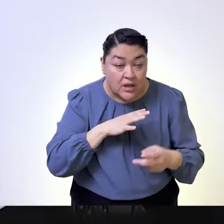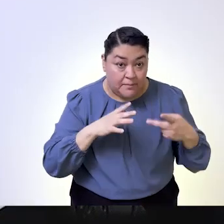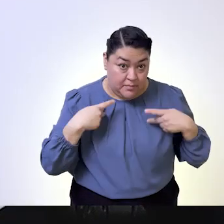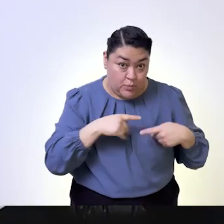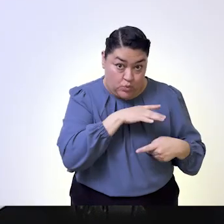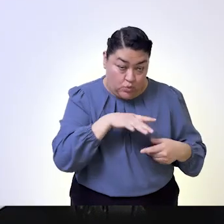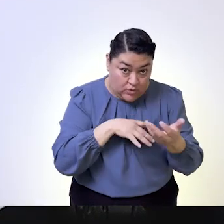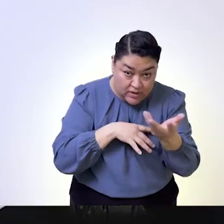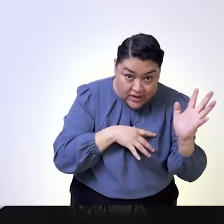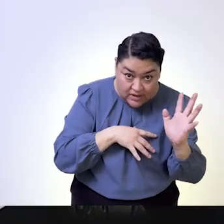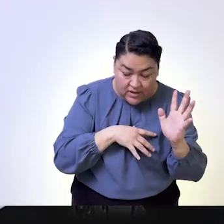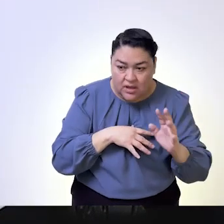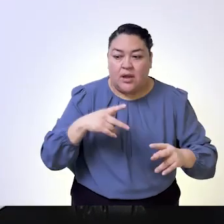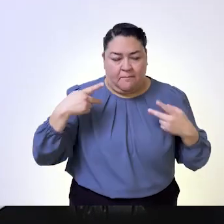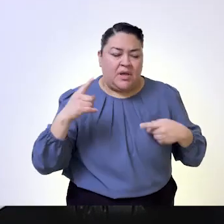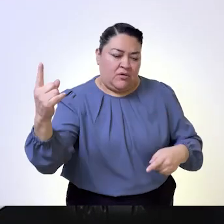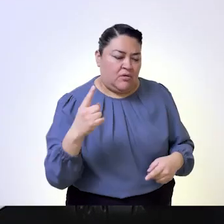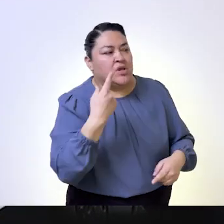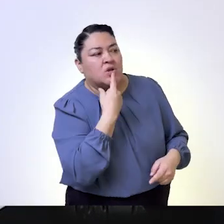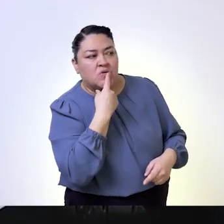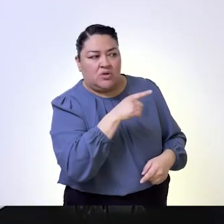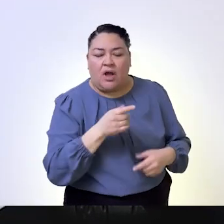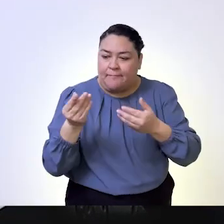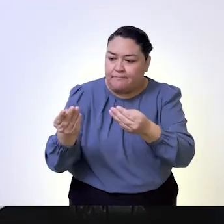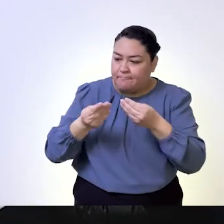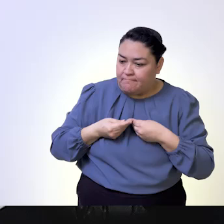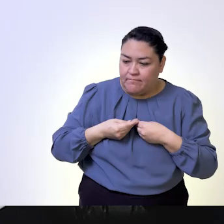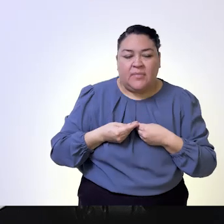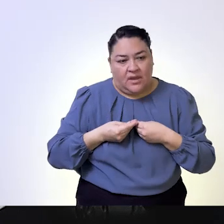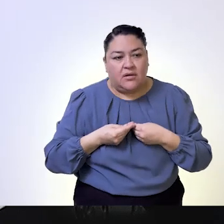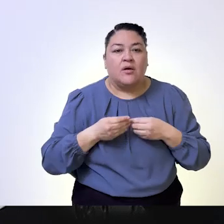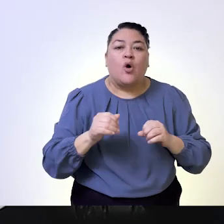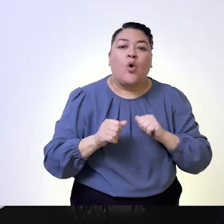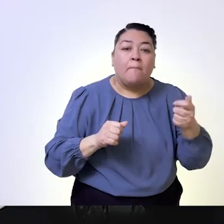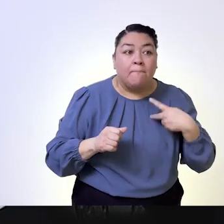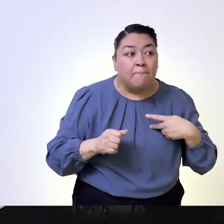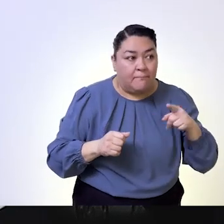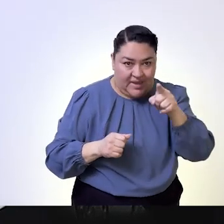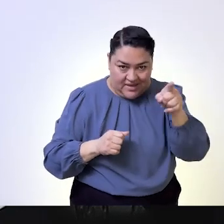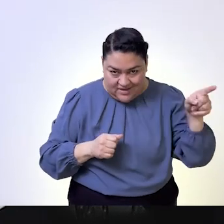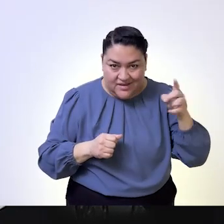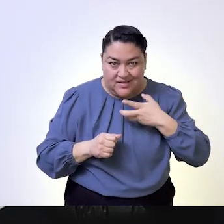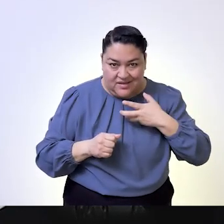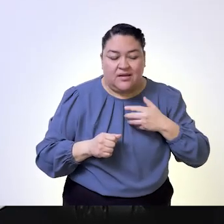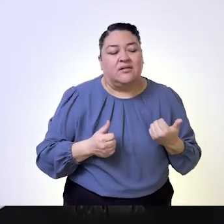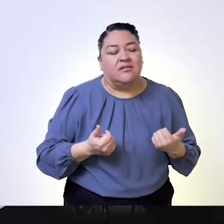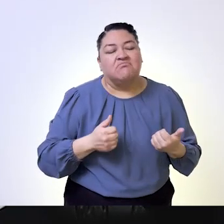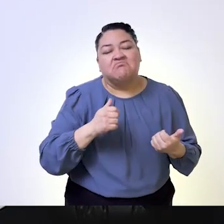cometidos por particulares, que se denominaba queja, y otro muy particular